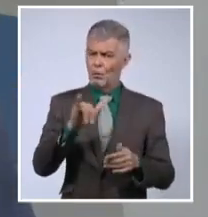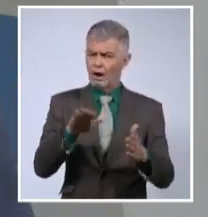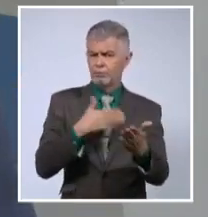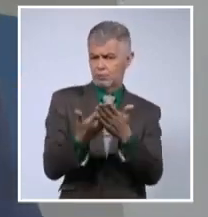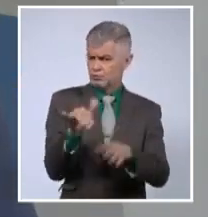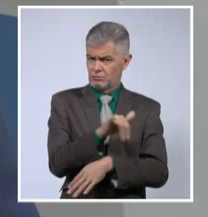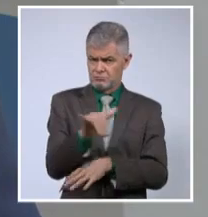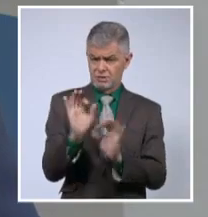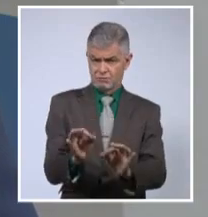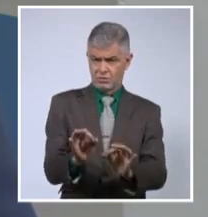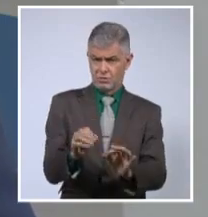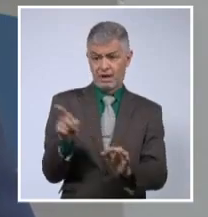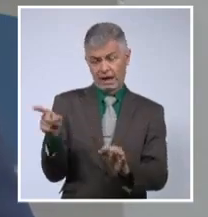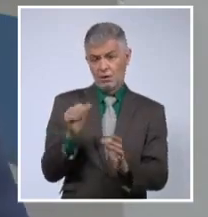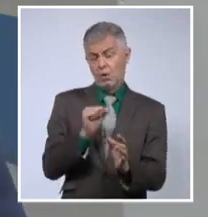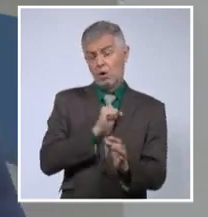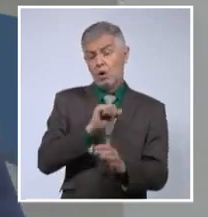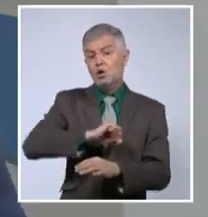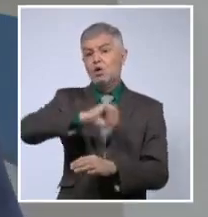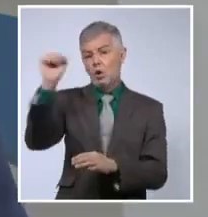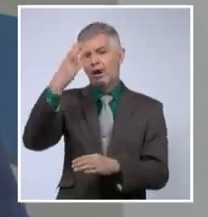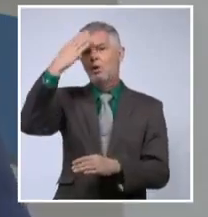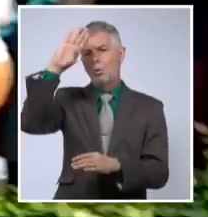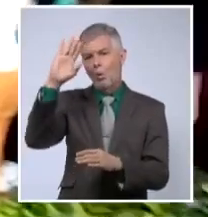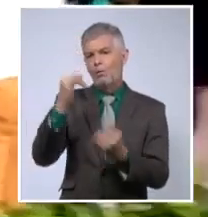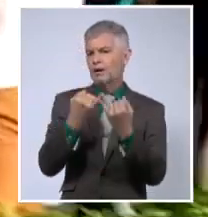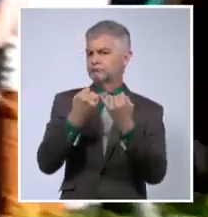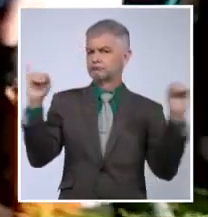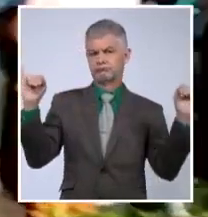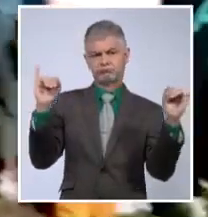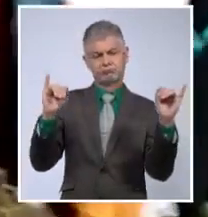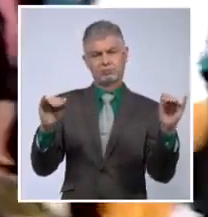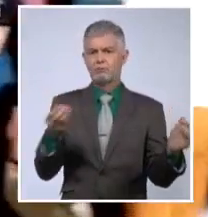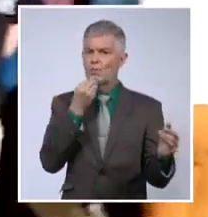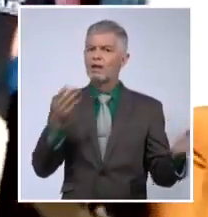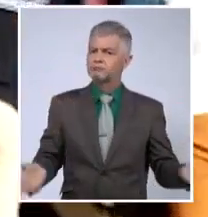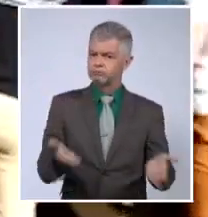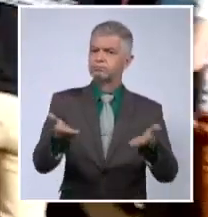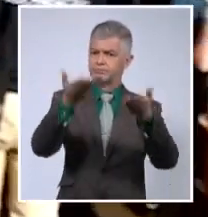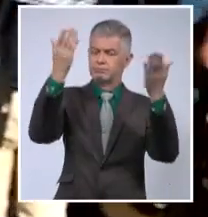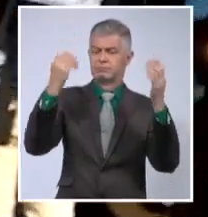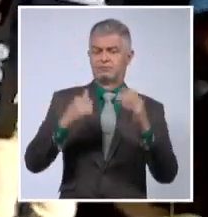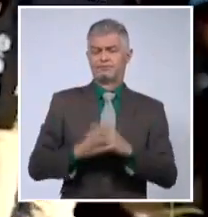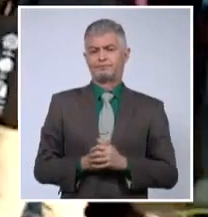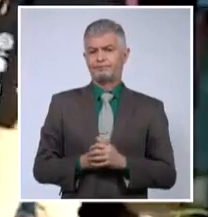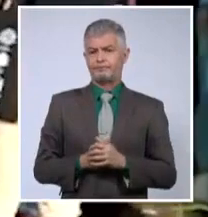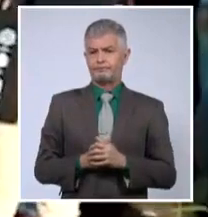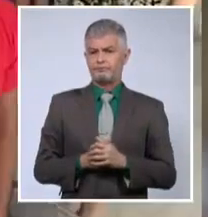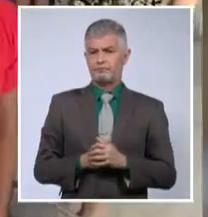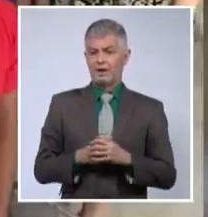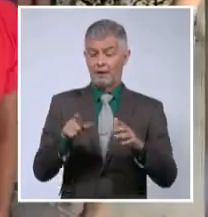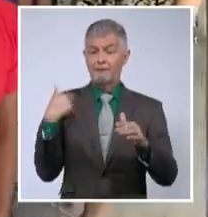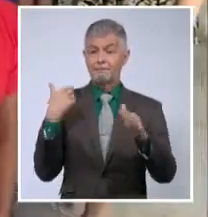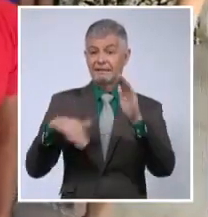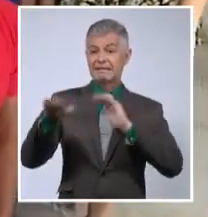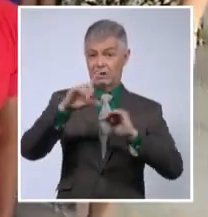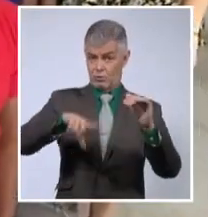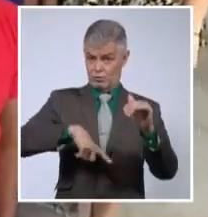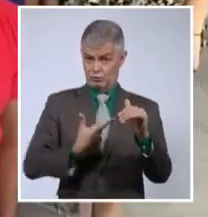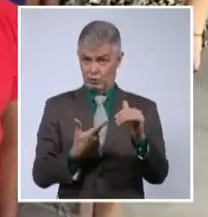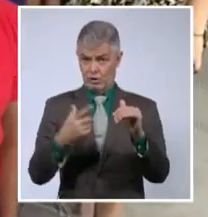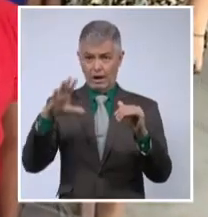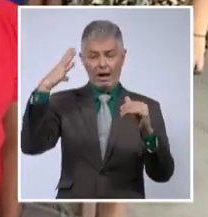ellos, que tengamos una Cuba soberana y próspera. El entendimiento resultante en el Ministerio de Cultura es